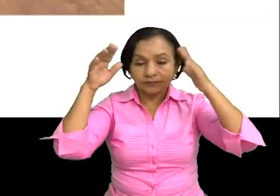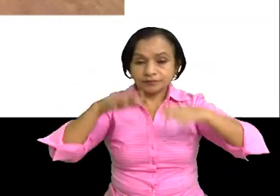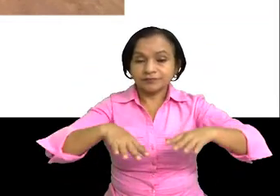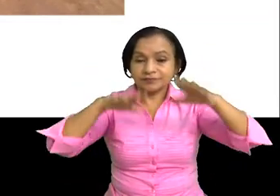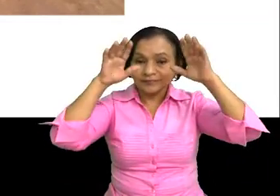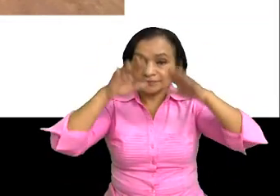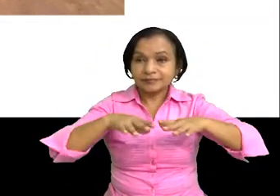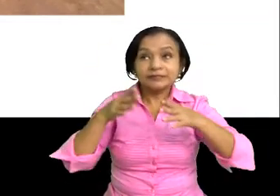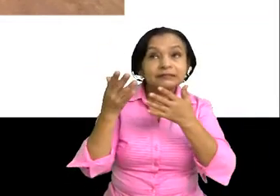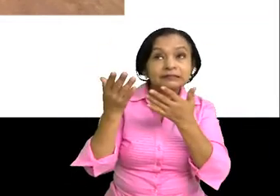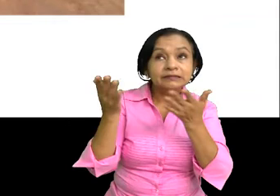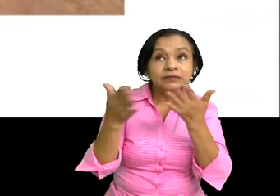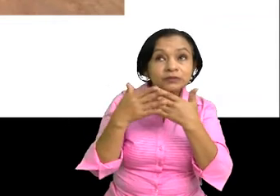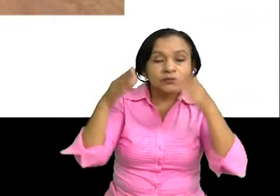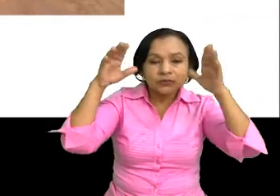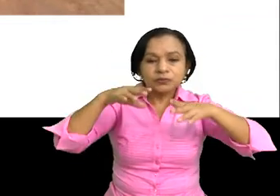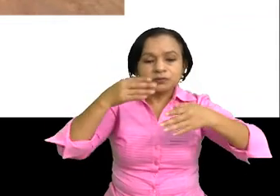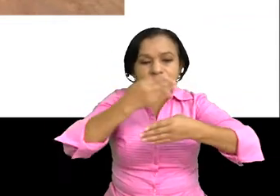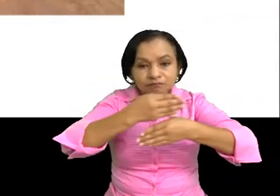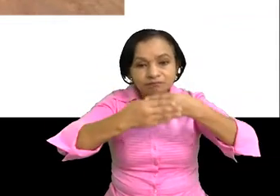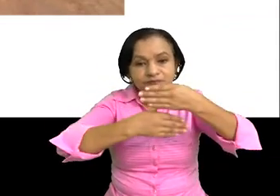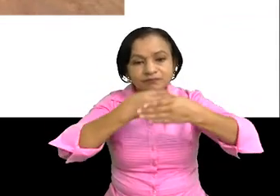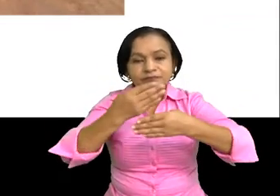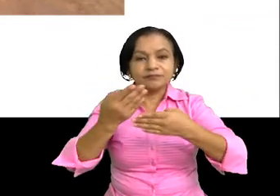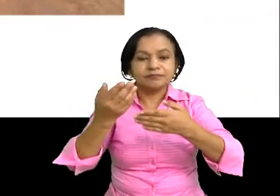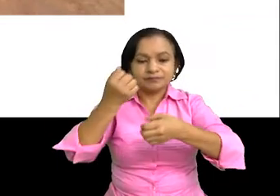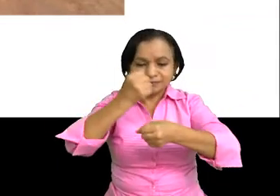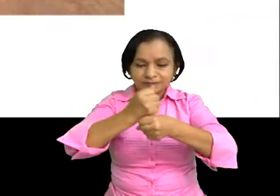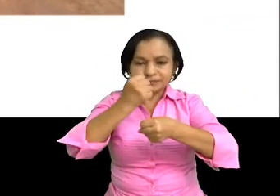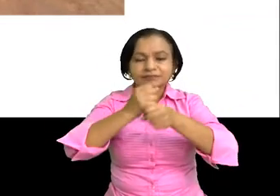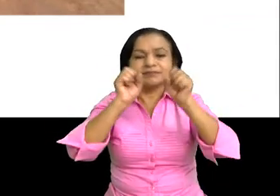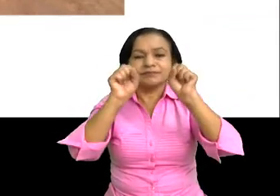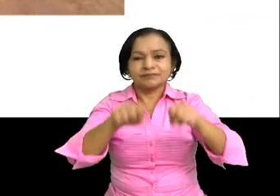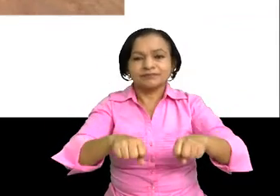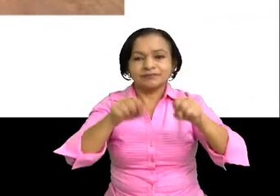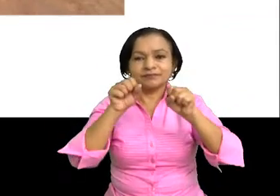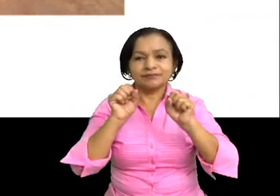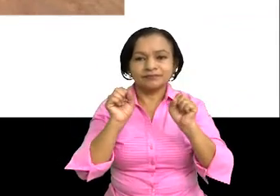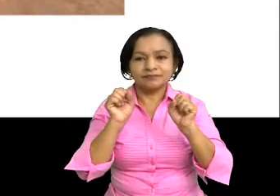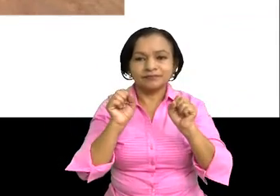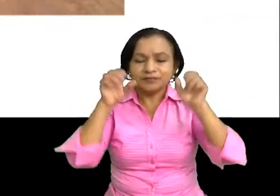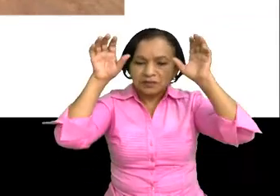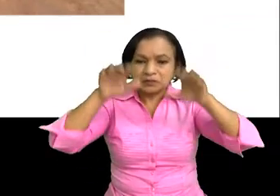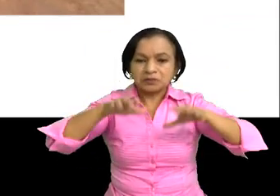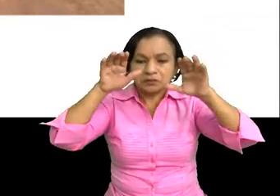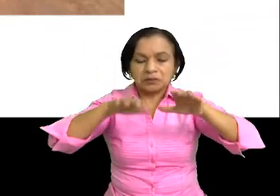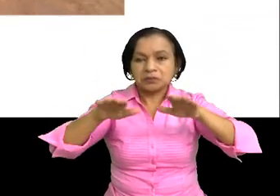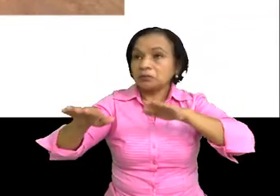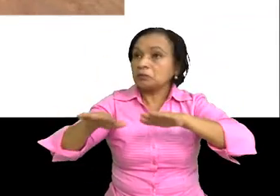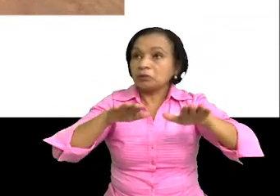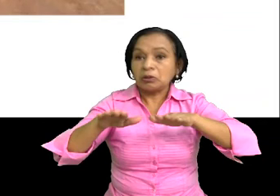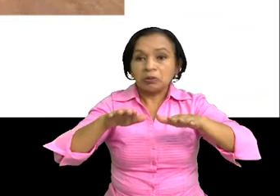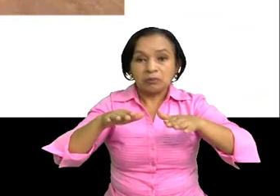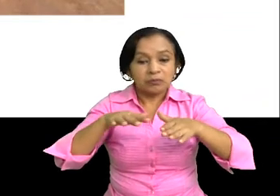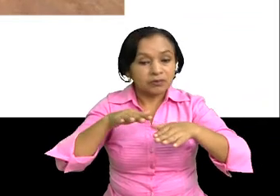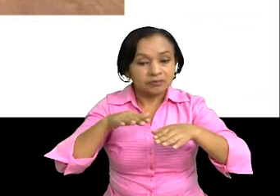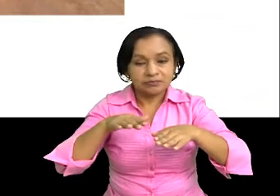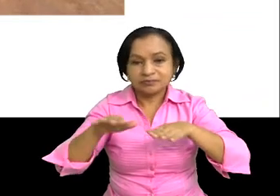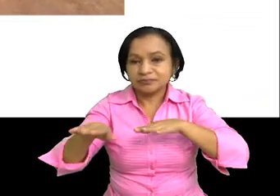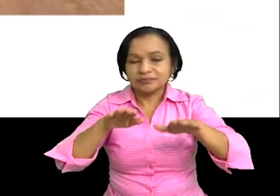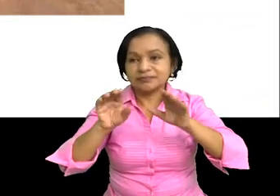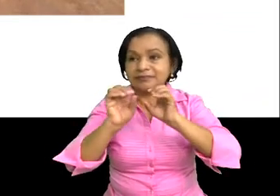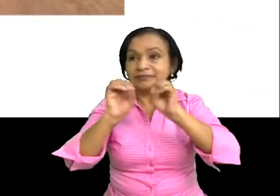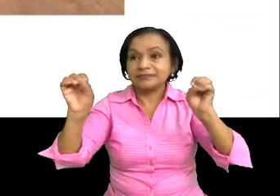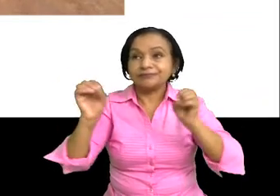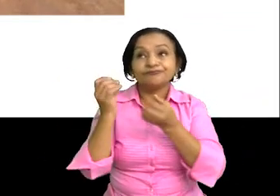la lluvia. Okay. ¿Verdad? Para trabajar. porque cuando llueve es mejor no tocar la carretera, no tocar